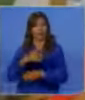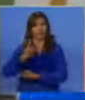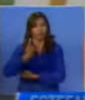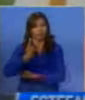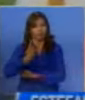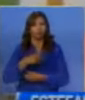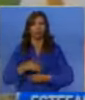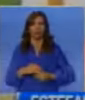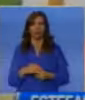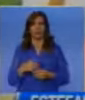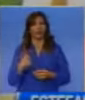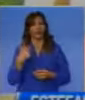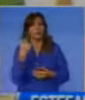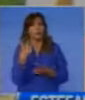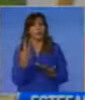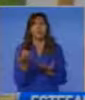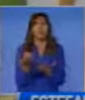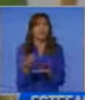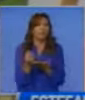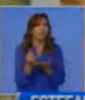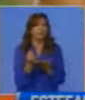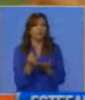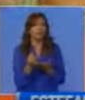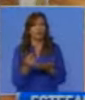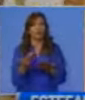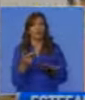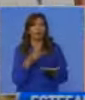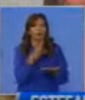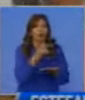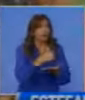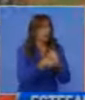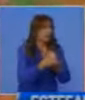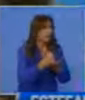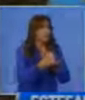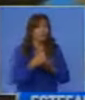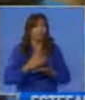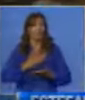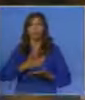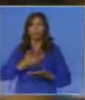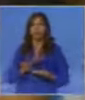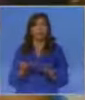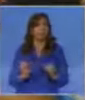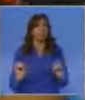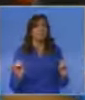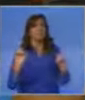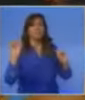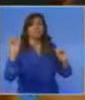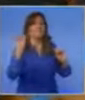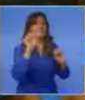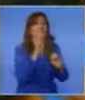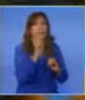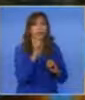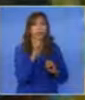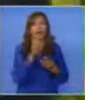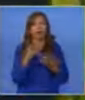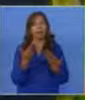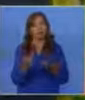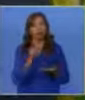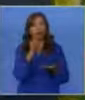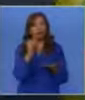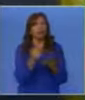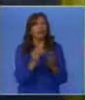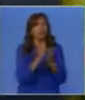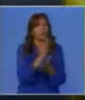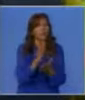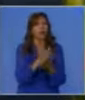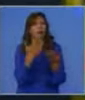ella o me la pueden ayudar? Pero yo necesito que alguien me vea y me ayude, por favor. Como no conocen qué establecimientos serán asignados, no